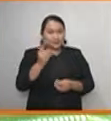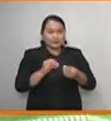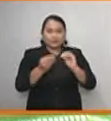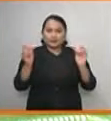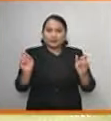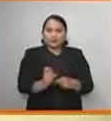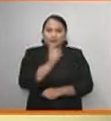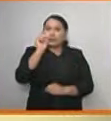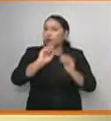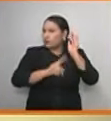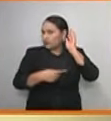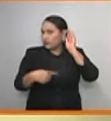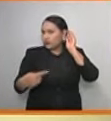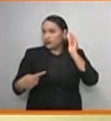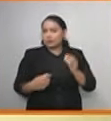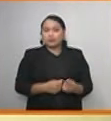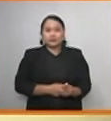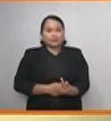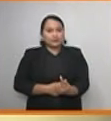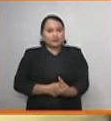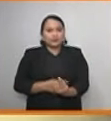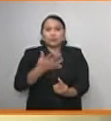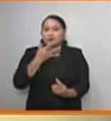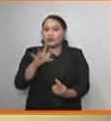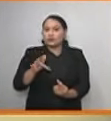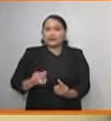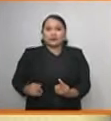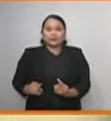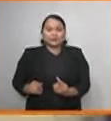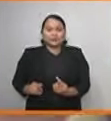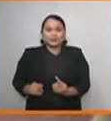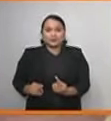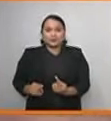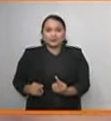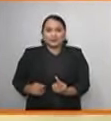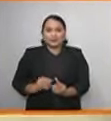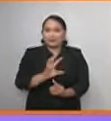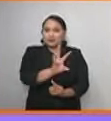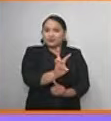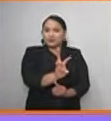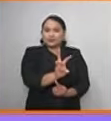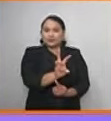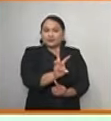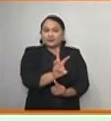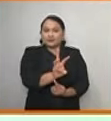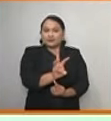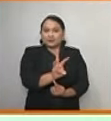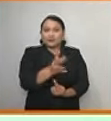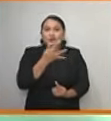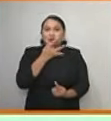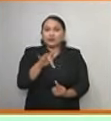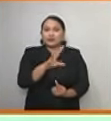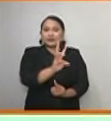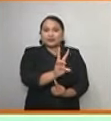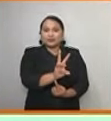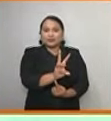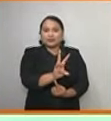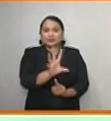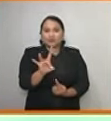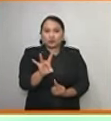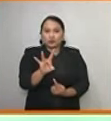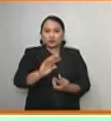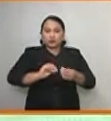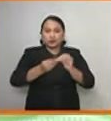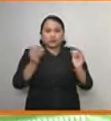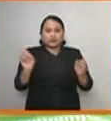número afortunado para la diaria. Les deseo mucha suerte, su primer dígito, este es el 6. Segundo dígito, suerte, porque es el 8.